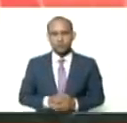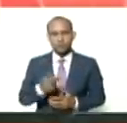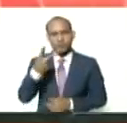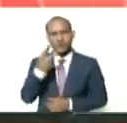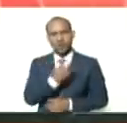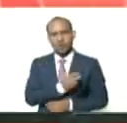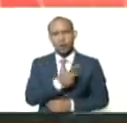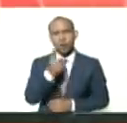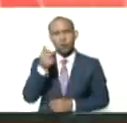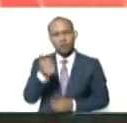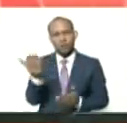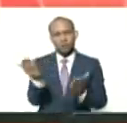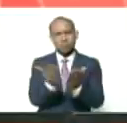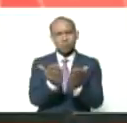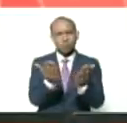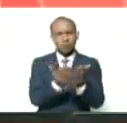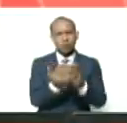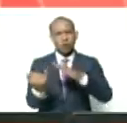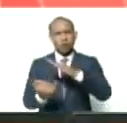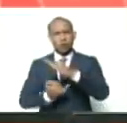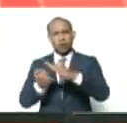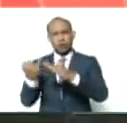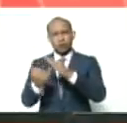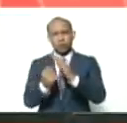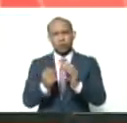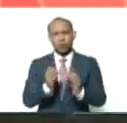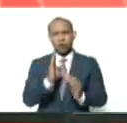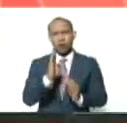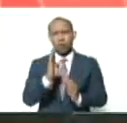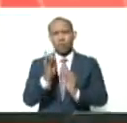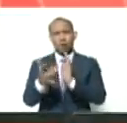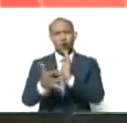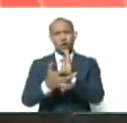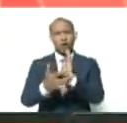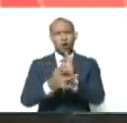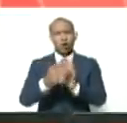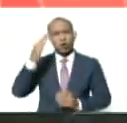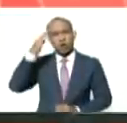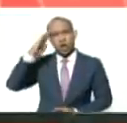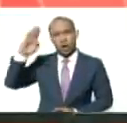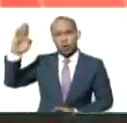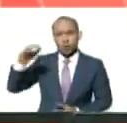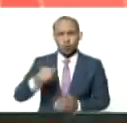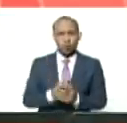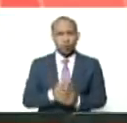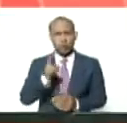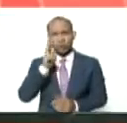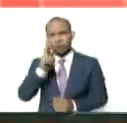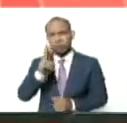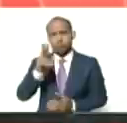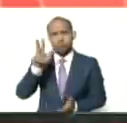vacuna bien estudiada en los institutos de biotecnología de Cuba, con el reconocimiento mundial.